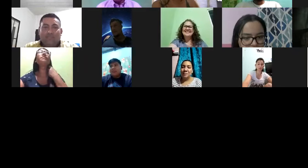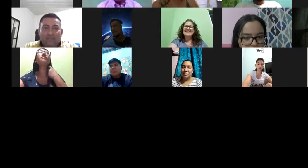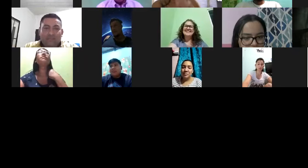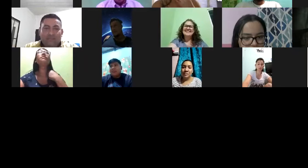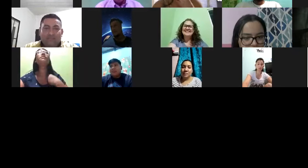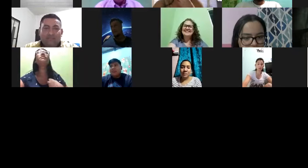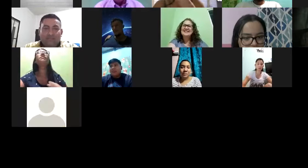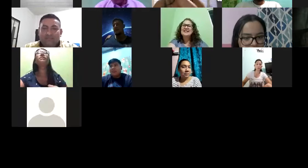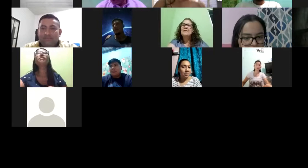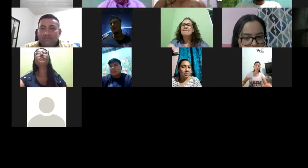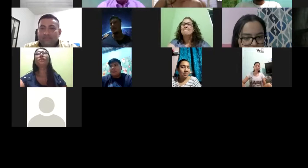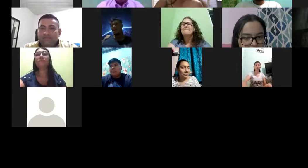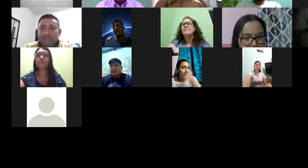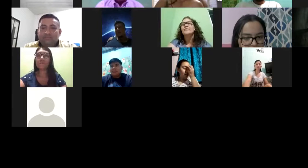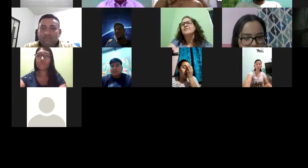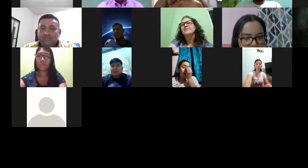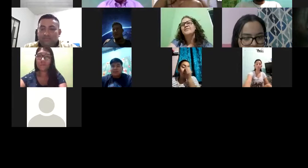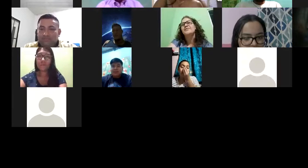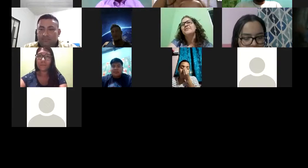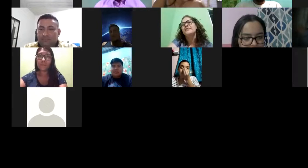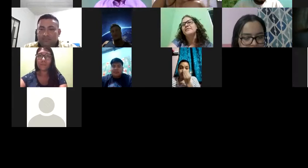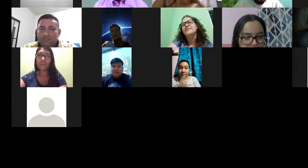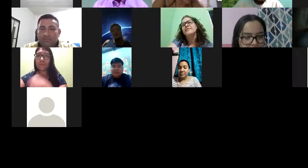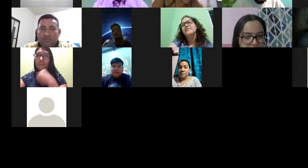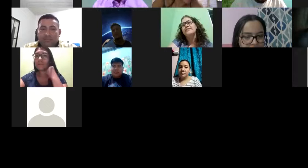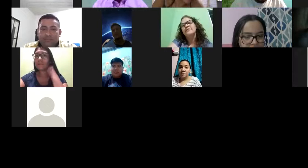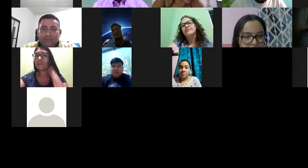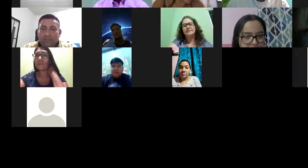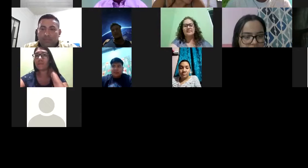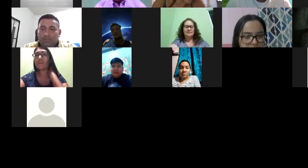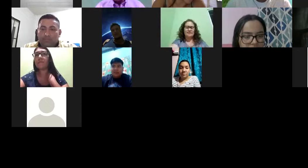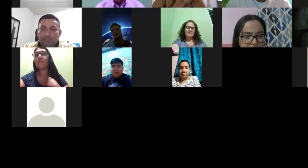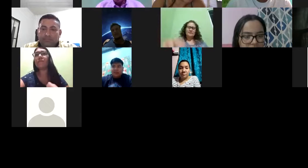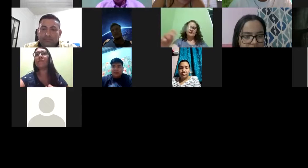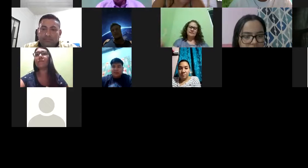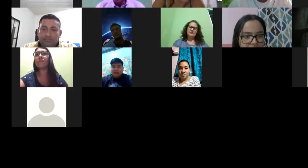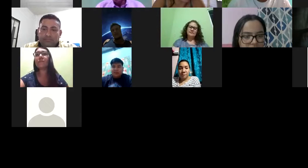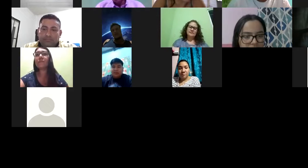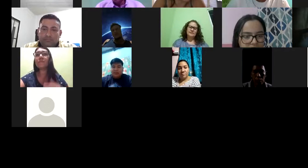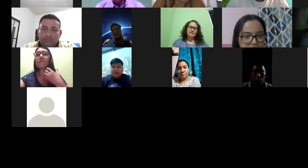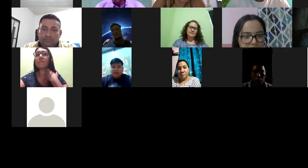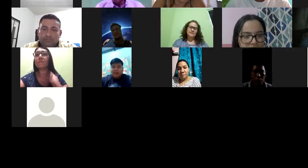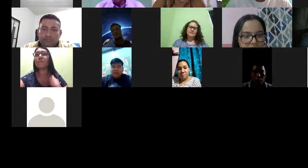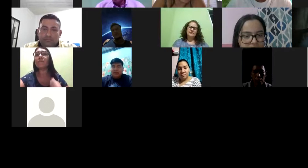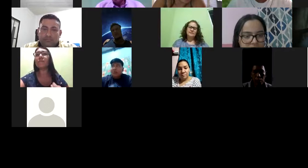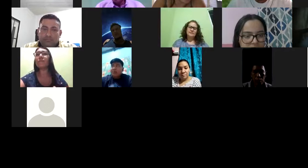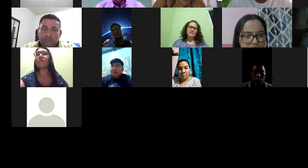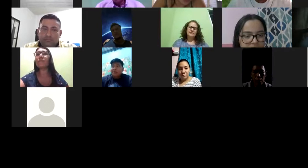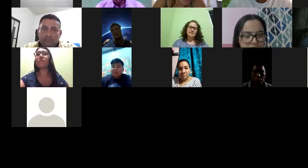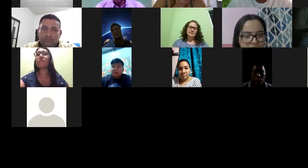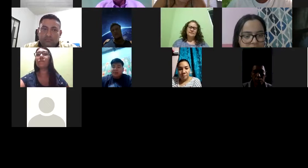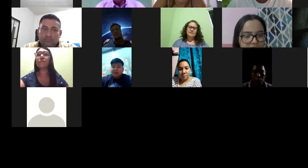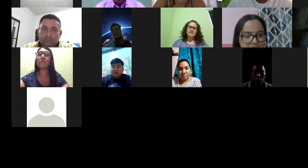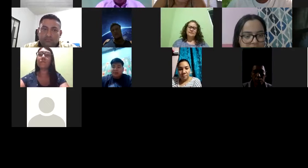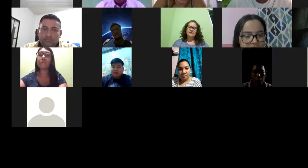Ok, Kenya. Dígame. Sí, les estaba diciendo que toda palabra que termina con E